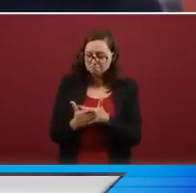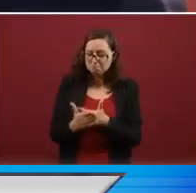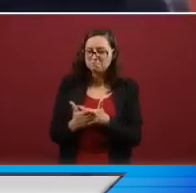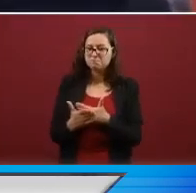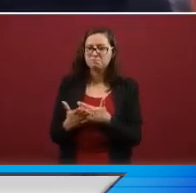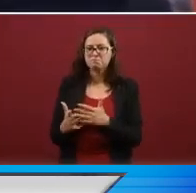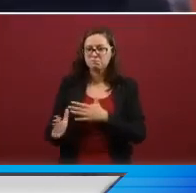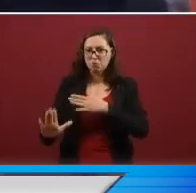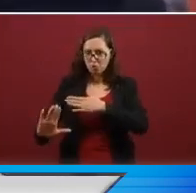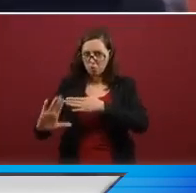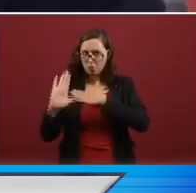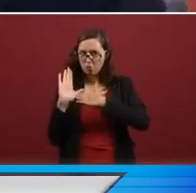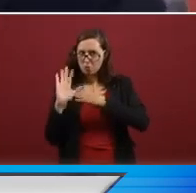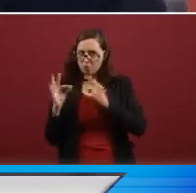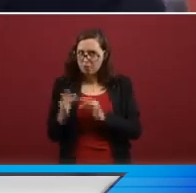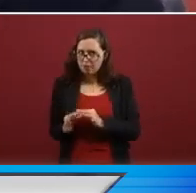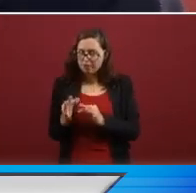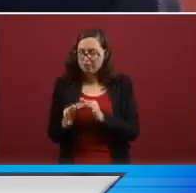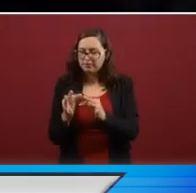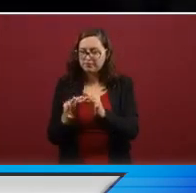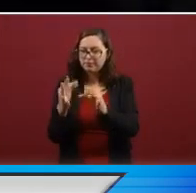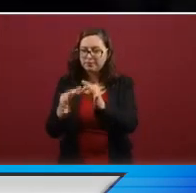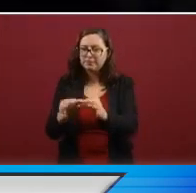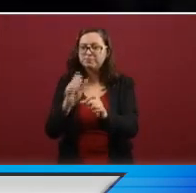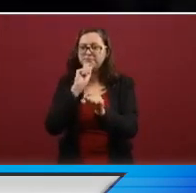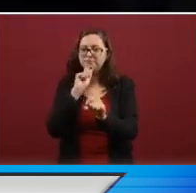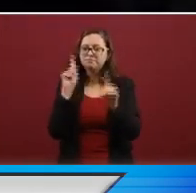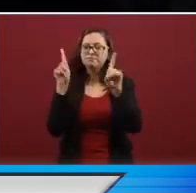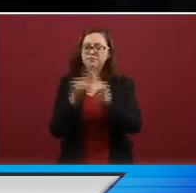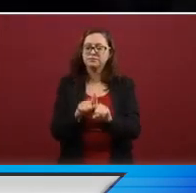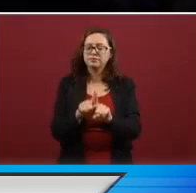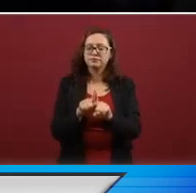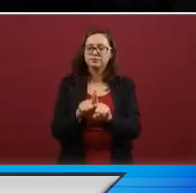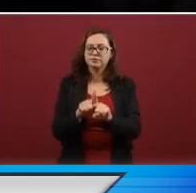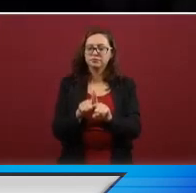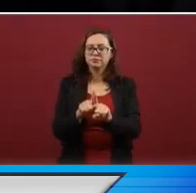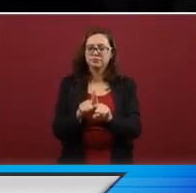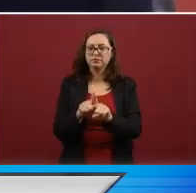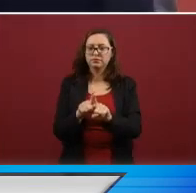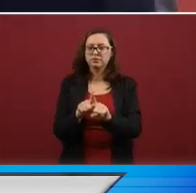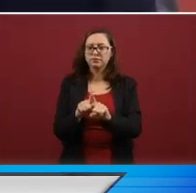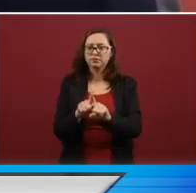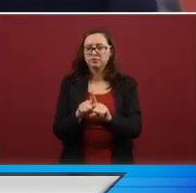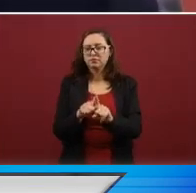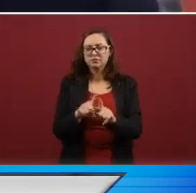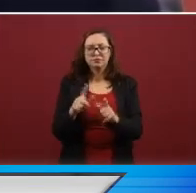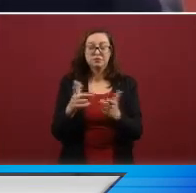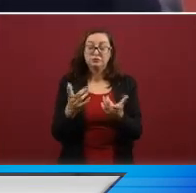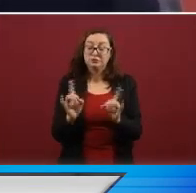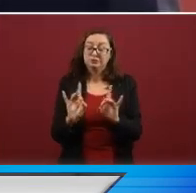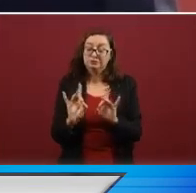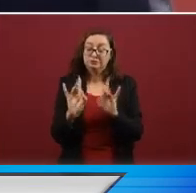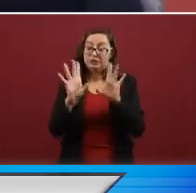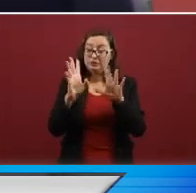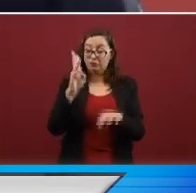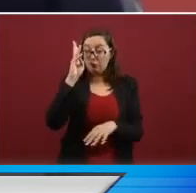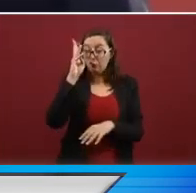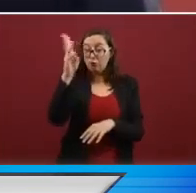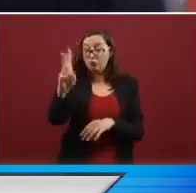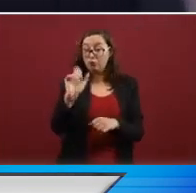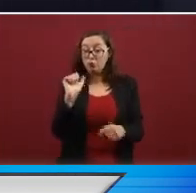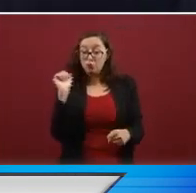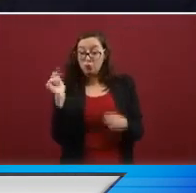entre México, Estados Unidos y Canadá. En una semana tendrá un periodo extraordinario y el primer tema es la ratificación del TEMEC. Proyecta que la